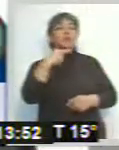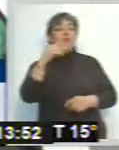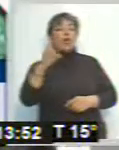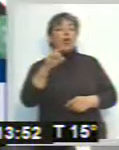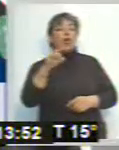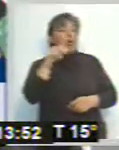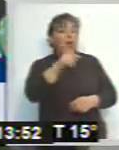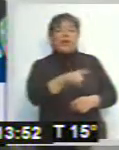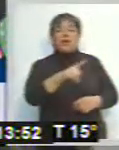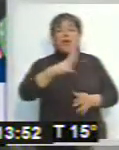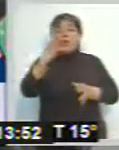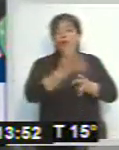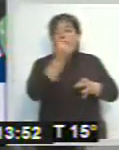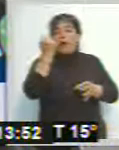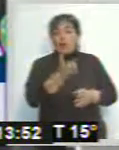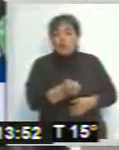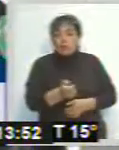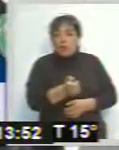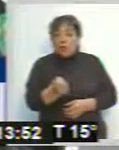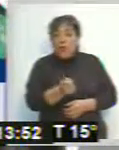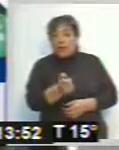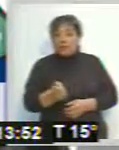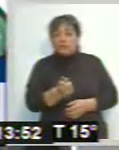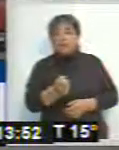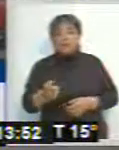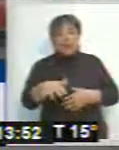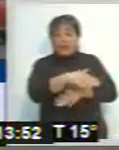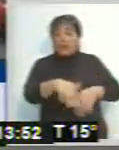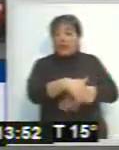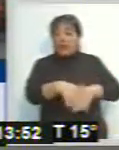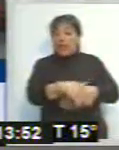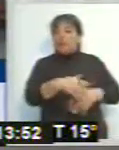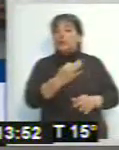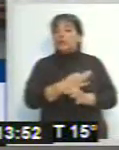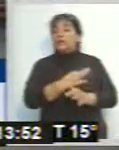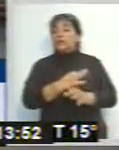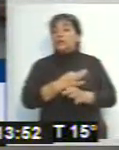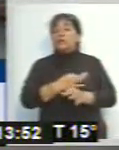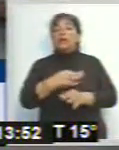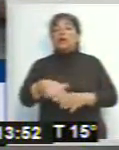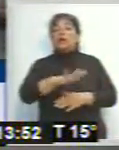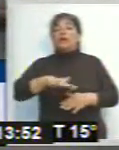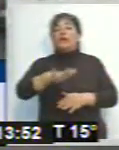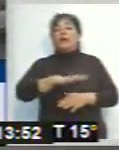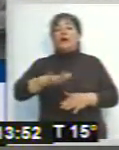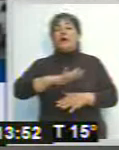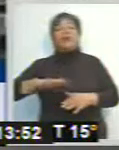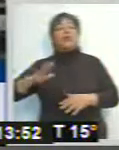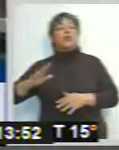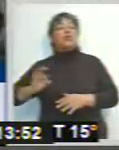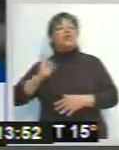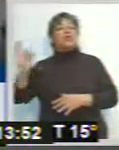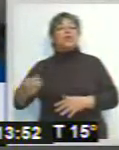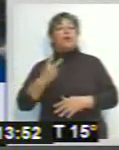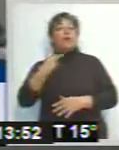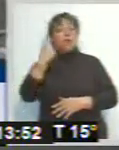víctima de la sustracción de un celular en inmediaciones de la escuela Salfiti, ubicada en el barrio Siglo XXI.